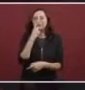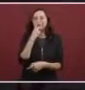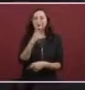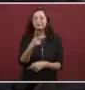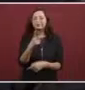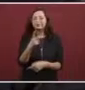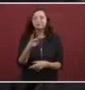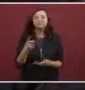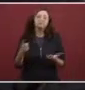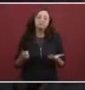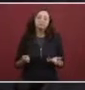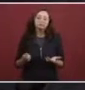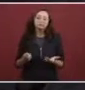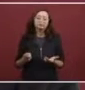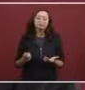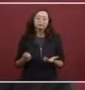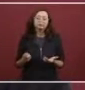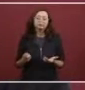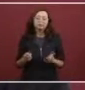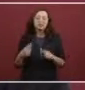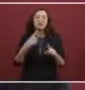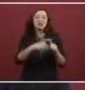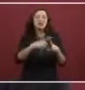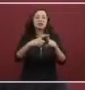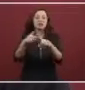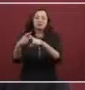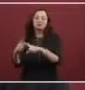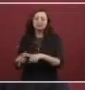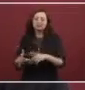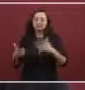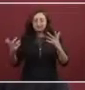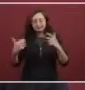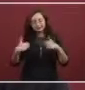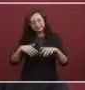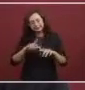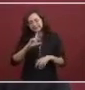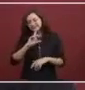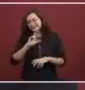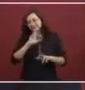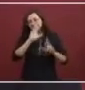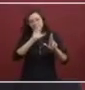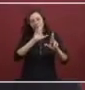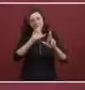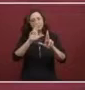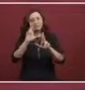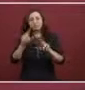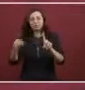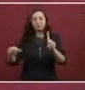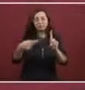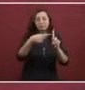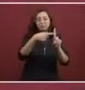cuestión de dignidad, precisamente, de un alto funcionario